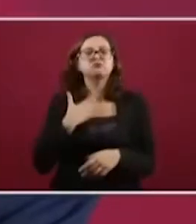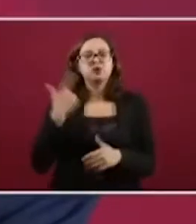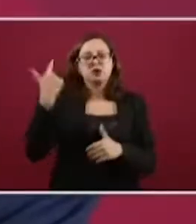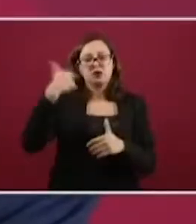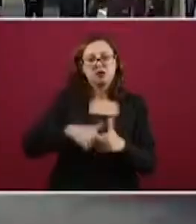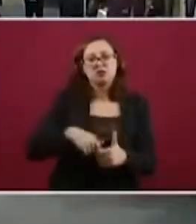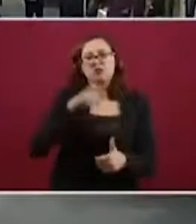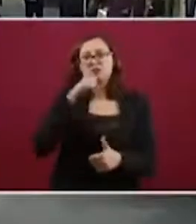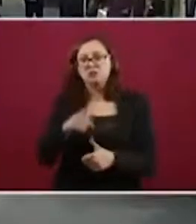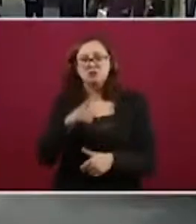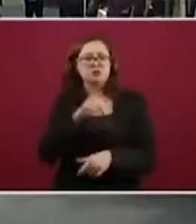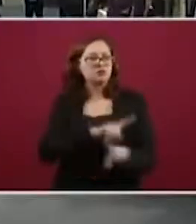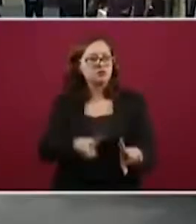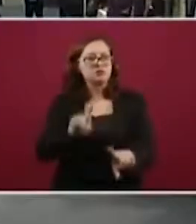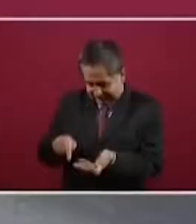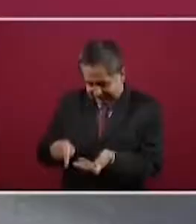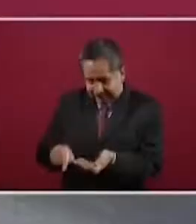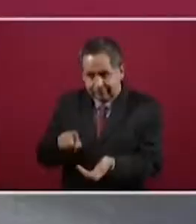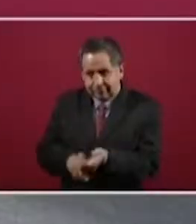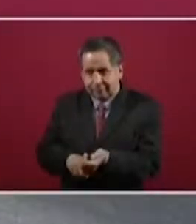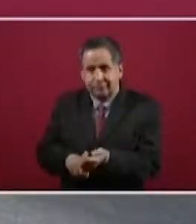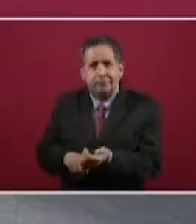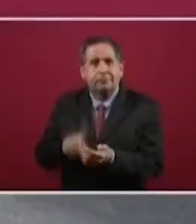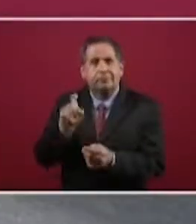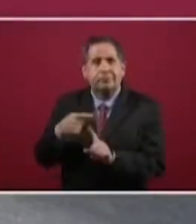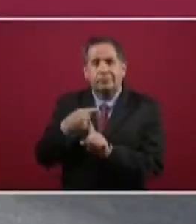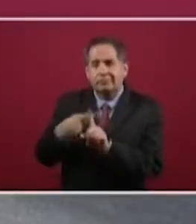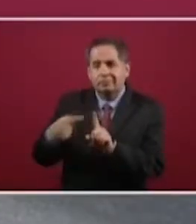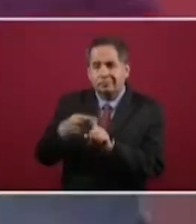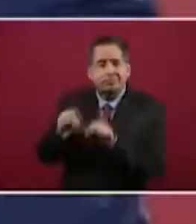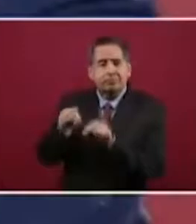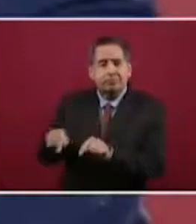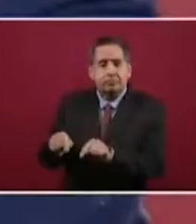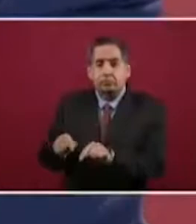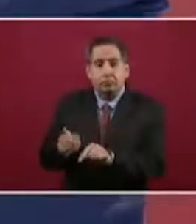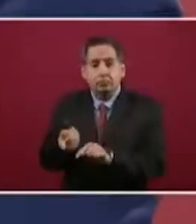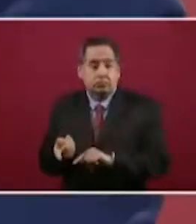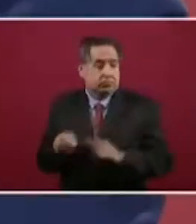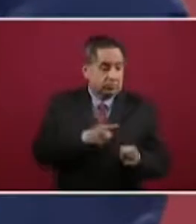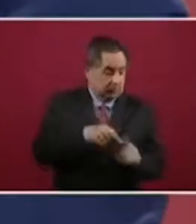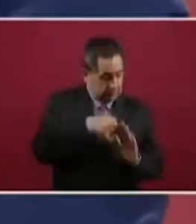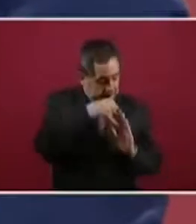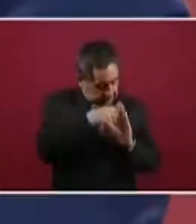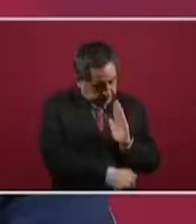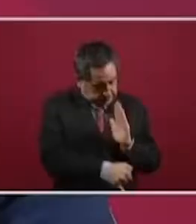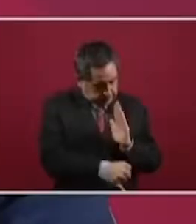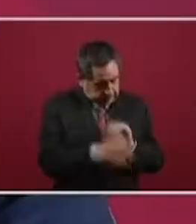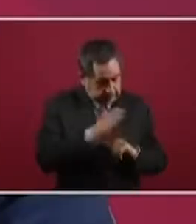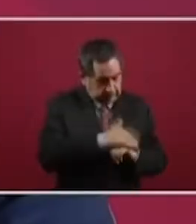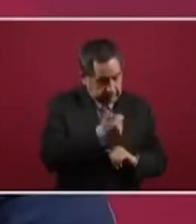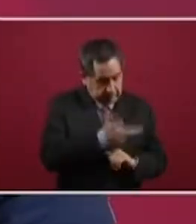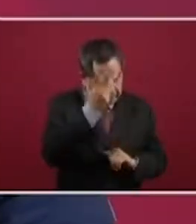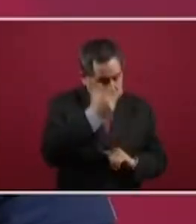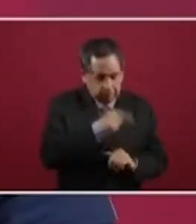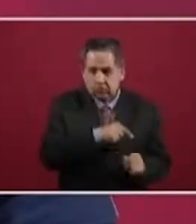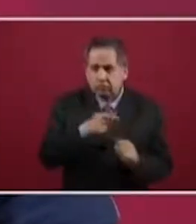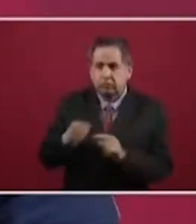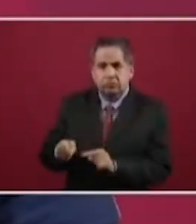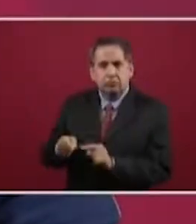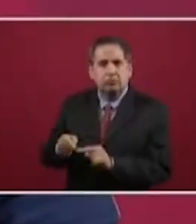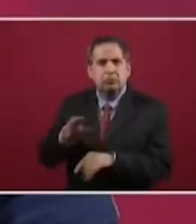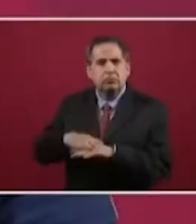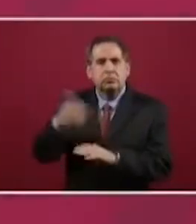billones de pesos de los cuales 4.3 billones serán destinados a gastos programables y el